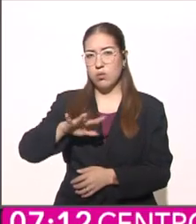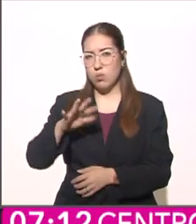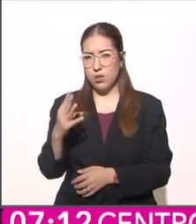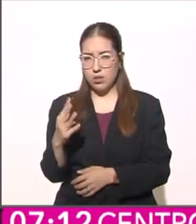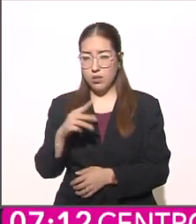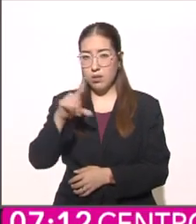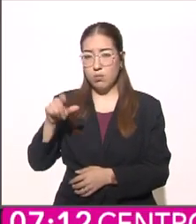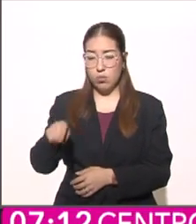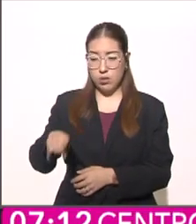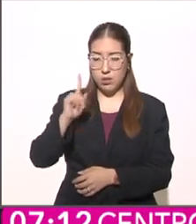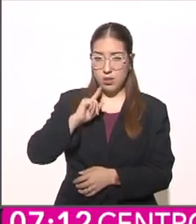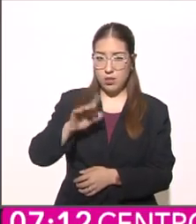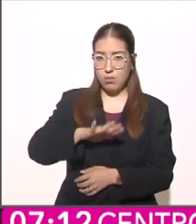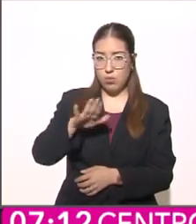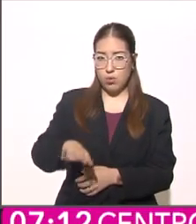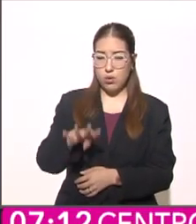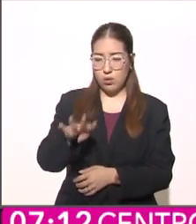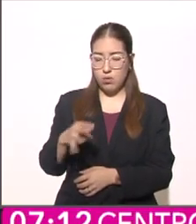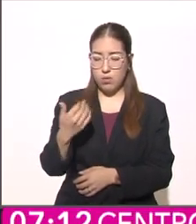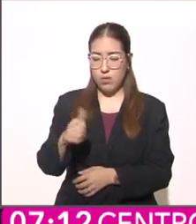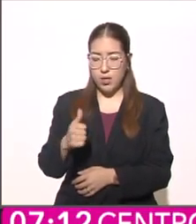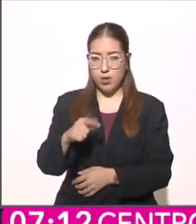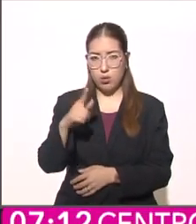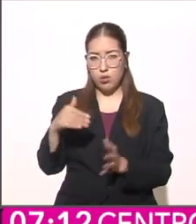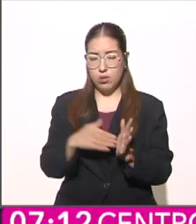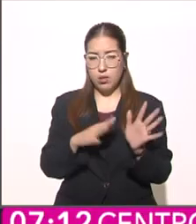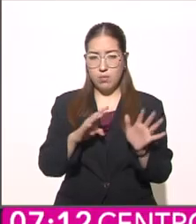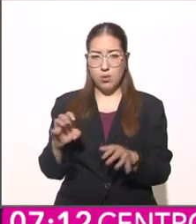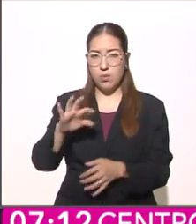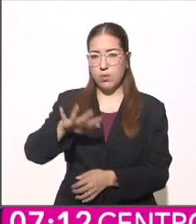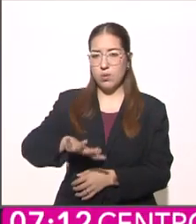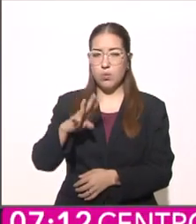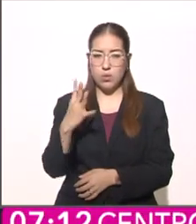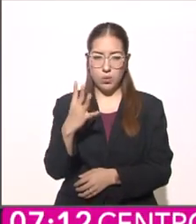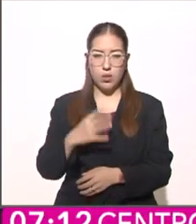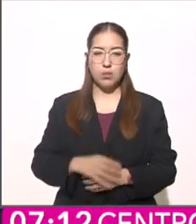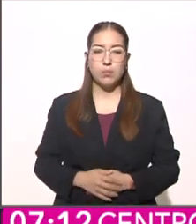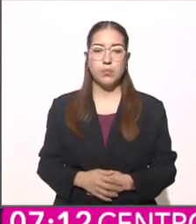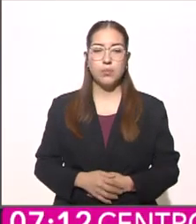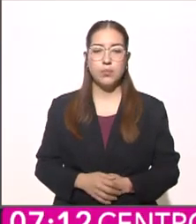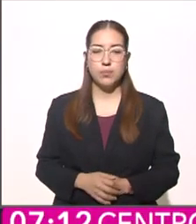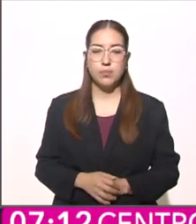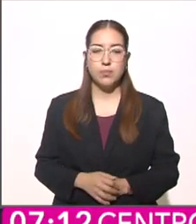Falleció el 19 de agosto de 1954.